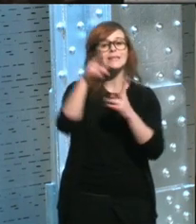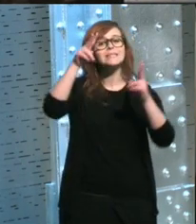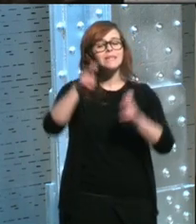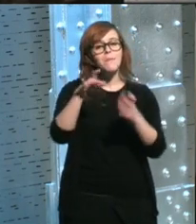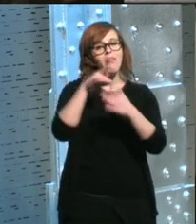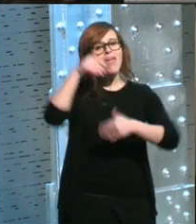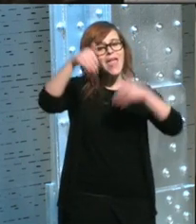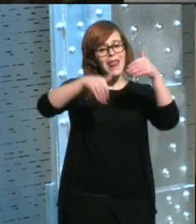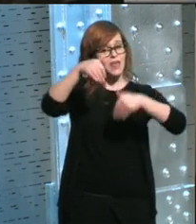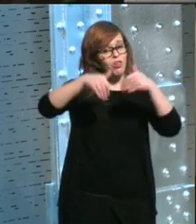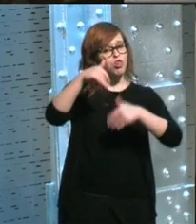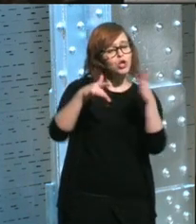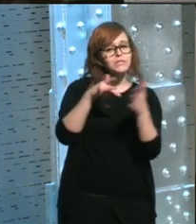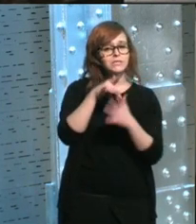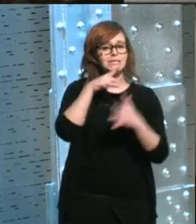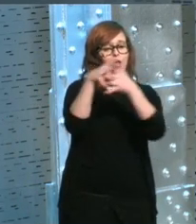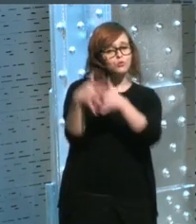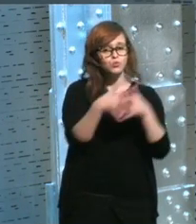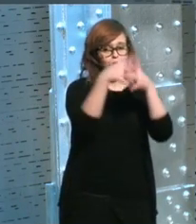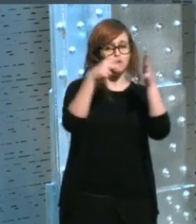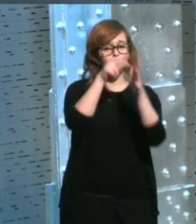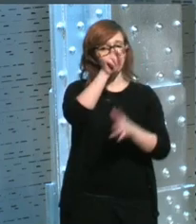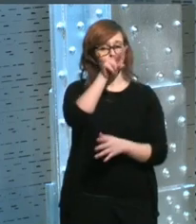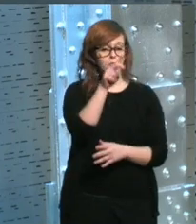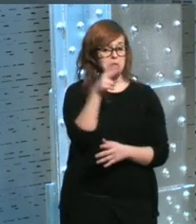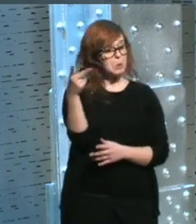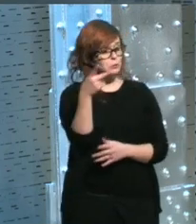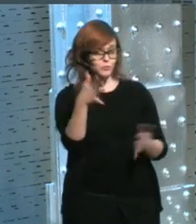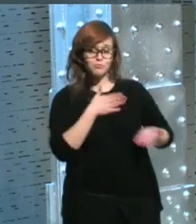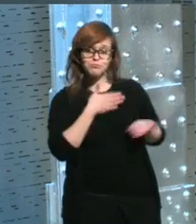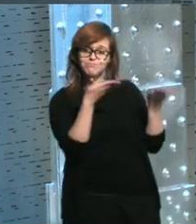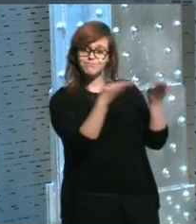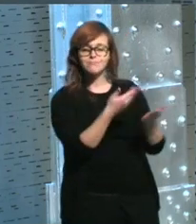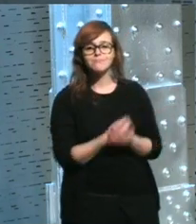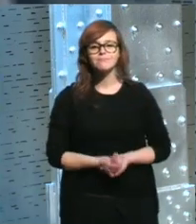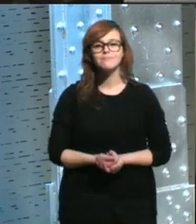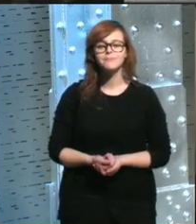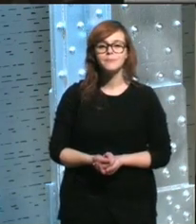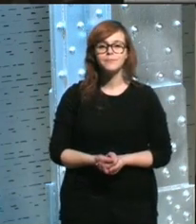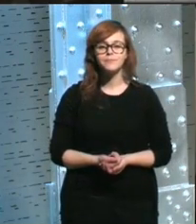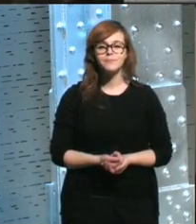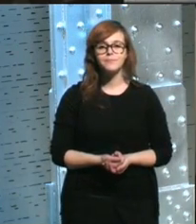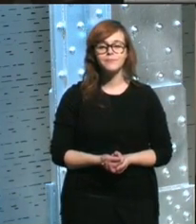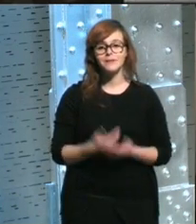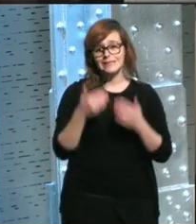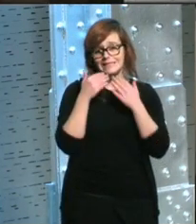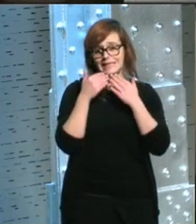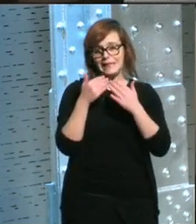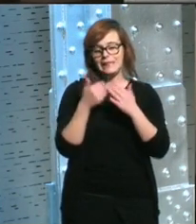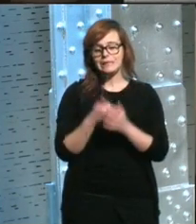2012, los 12 factores decisivos. Francis, Antoni, cuando queráis, será un placer escucharos. Gracias.